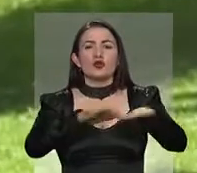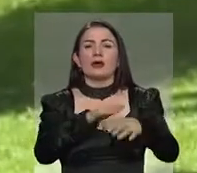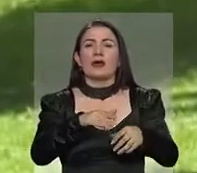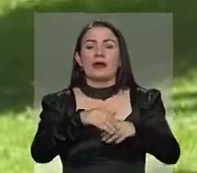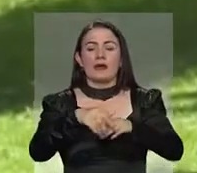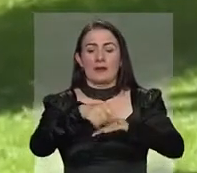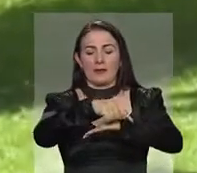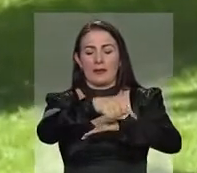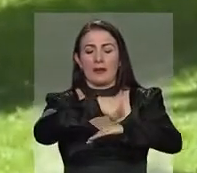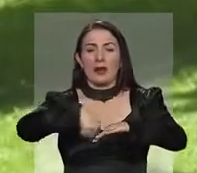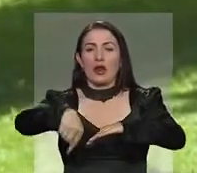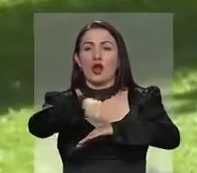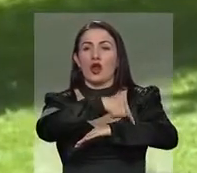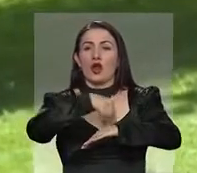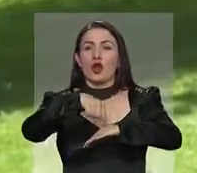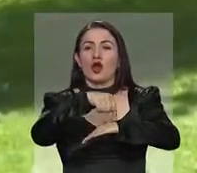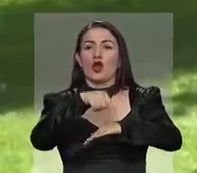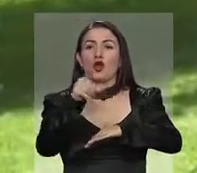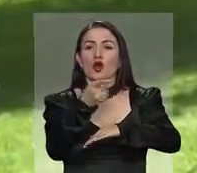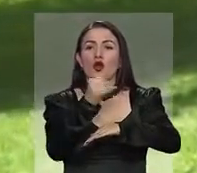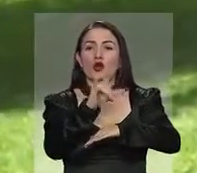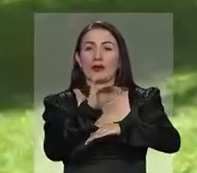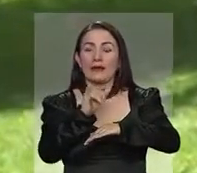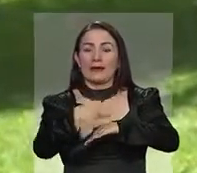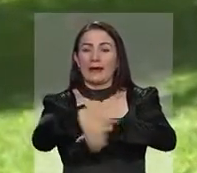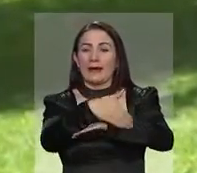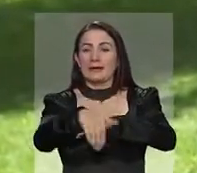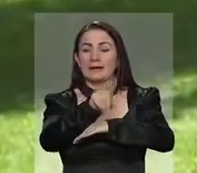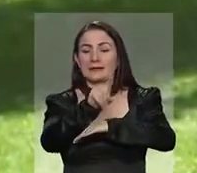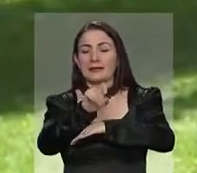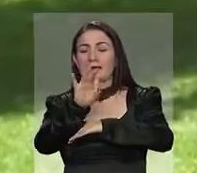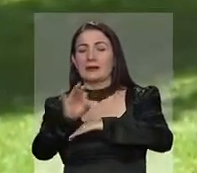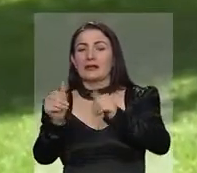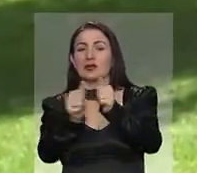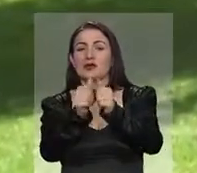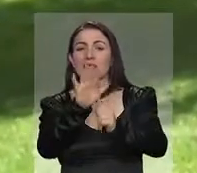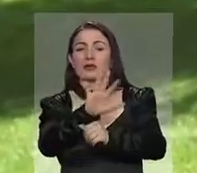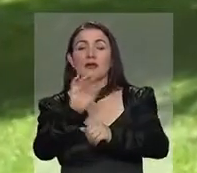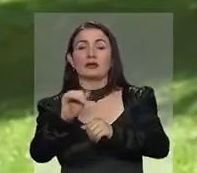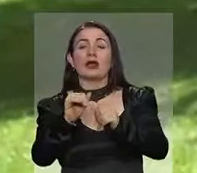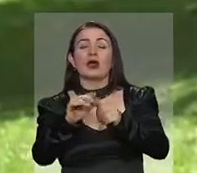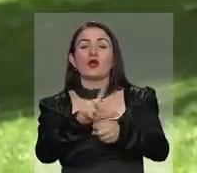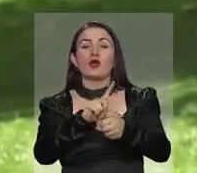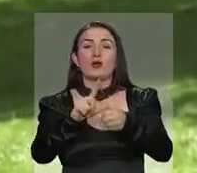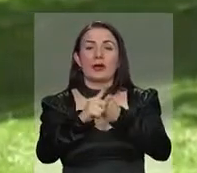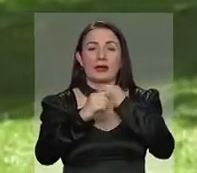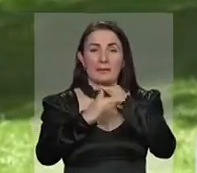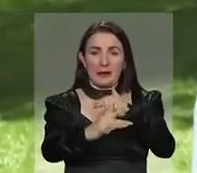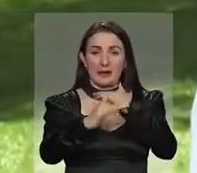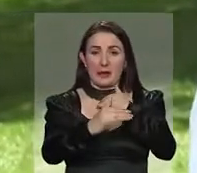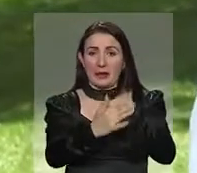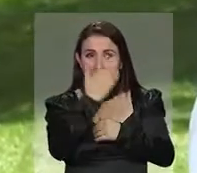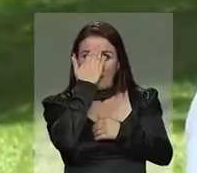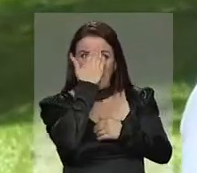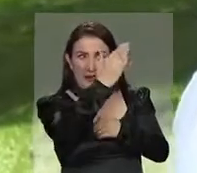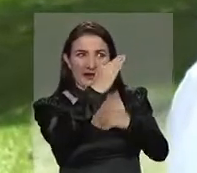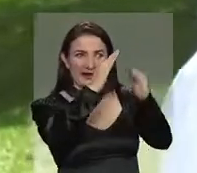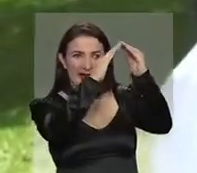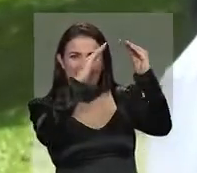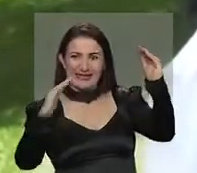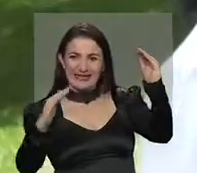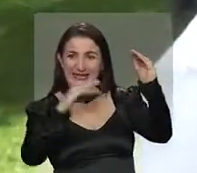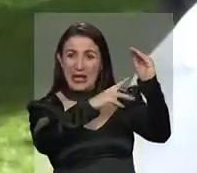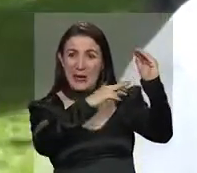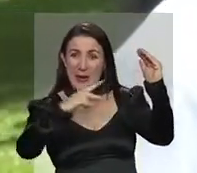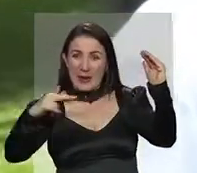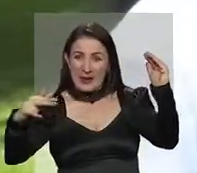Glorieta, de la calle 63 con carrera 50, en la localidad de Barrios Unidos, al frente del complejo acuático.